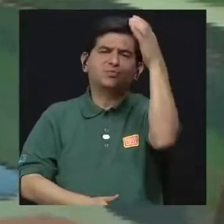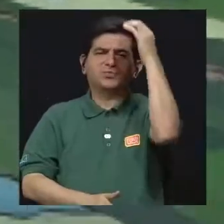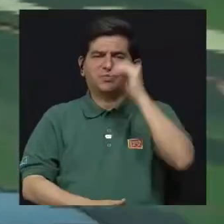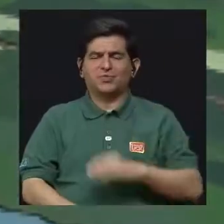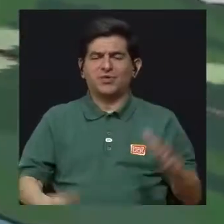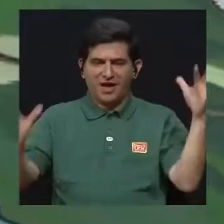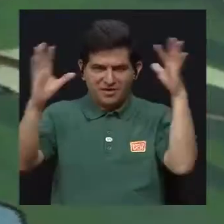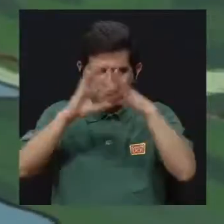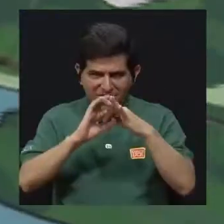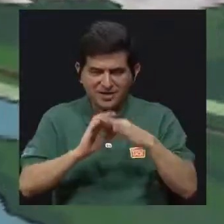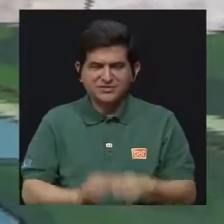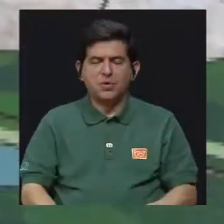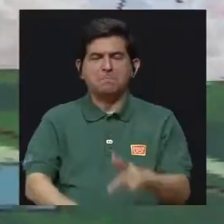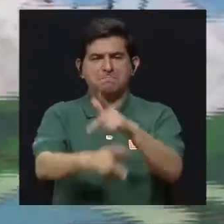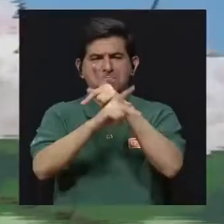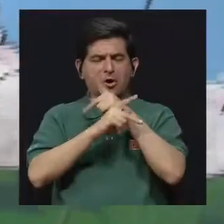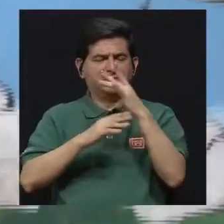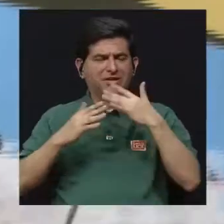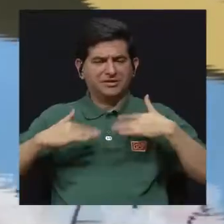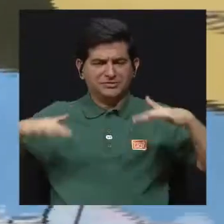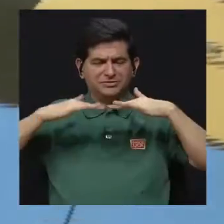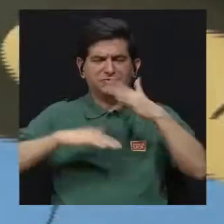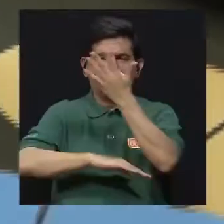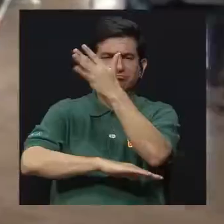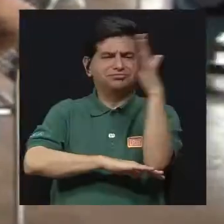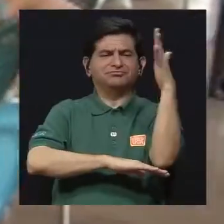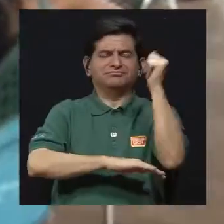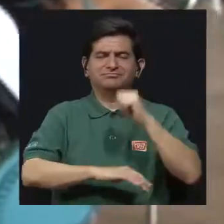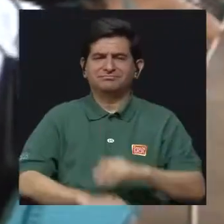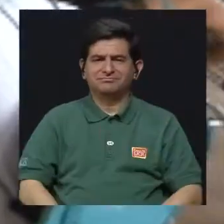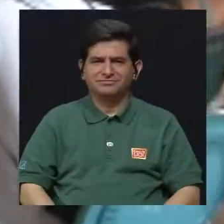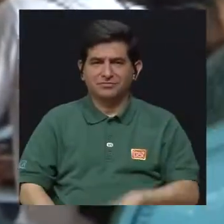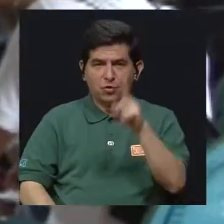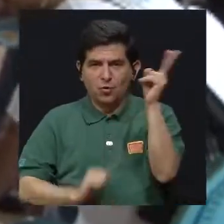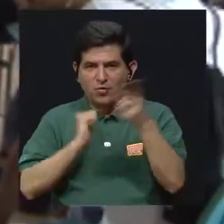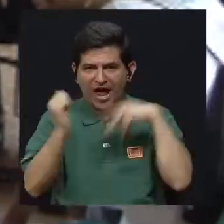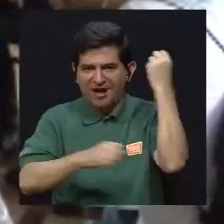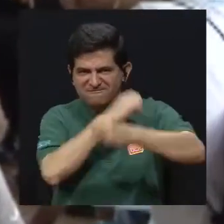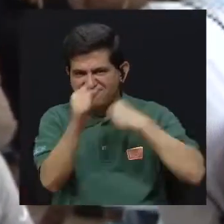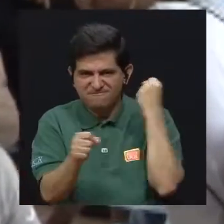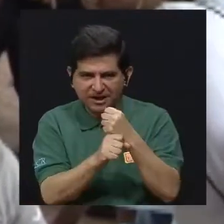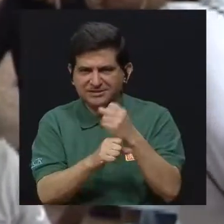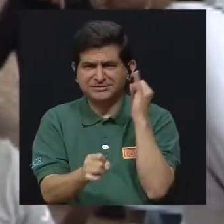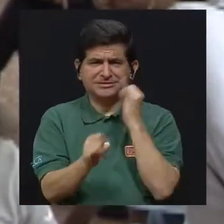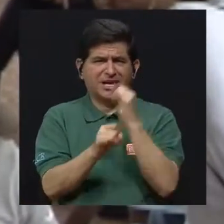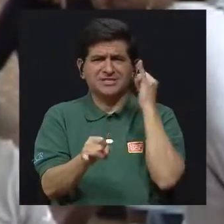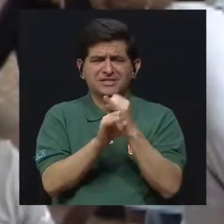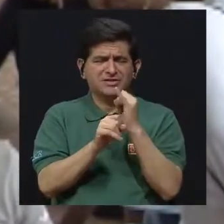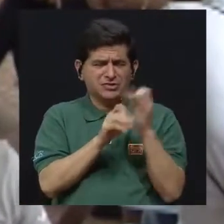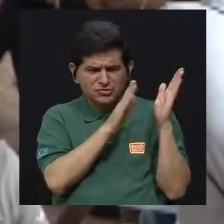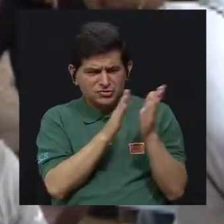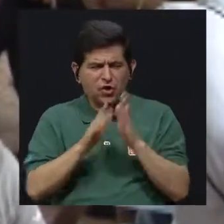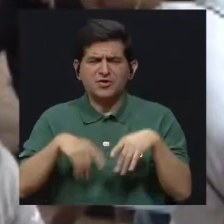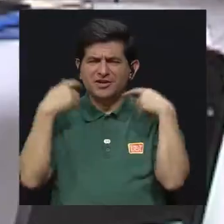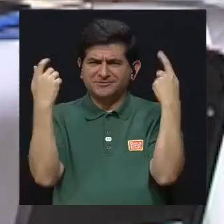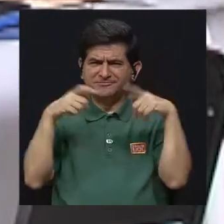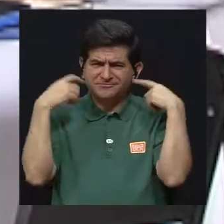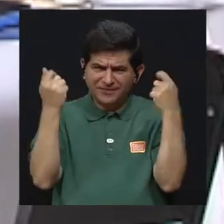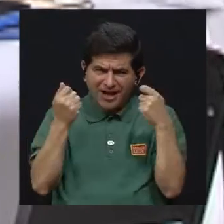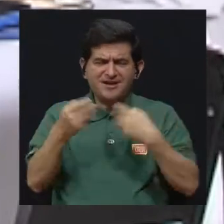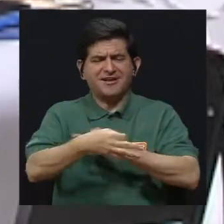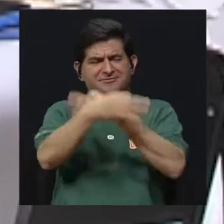culturales relacionadas con la protección ambiental. Una vez al año las instituciones organizan